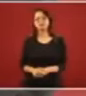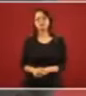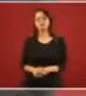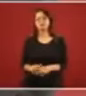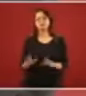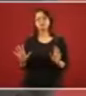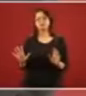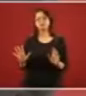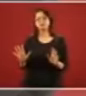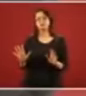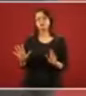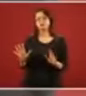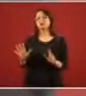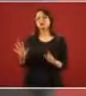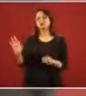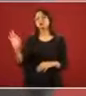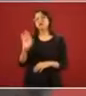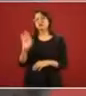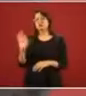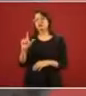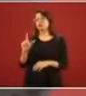viviera Lucas Alamán,